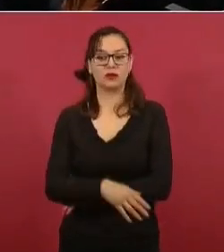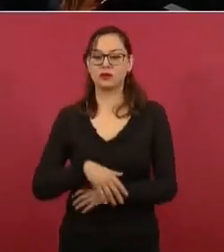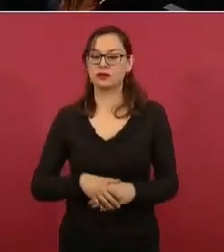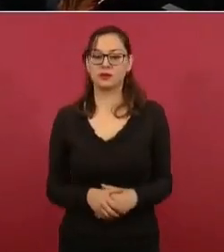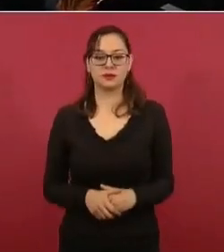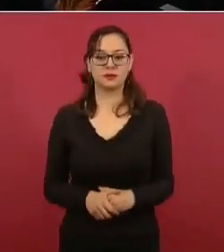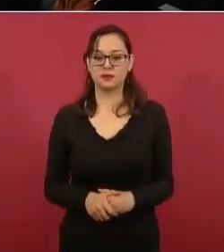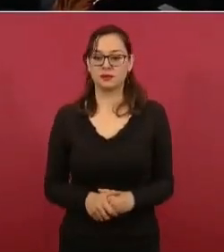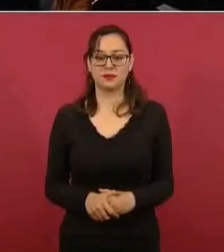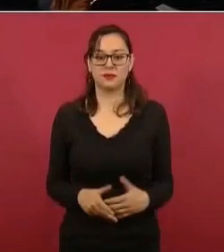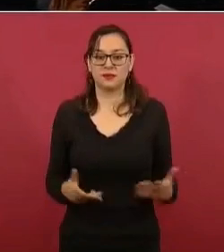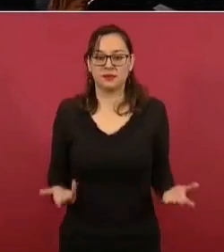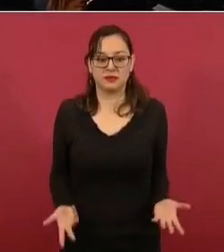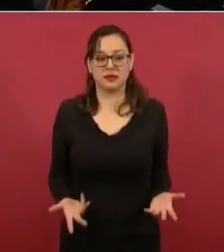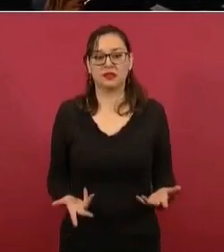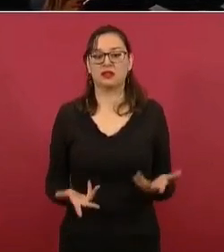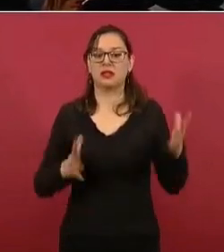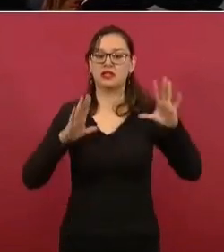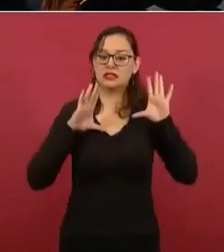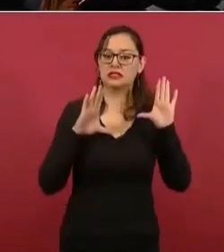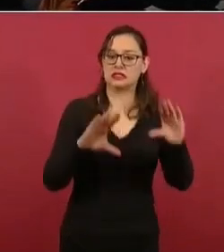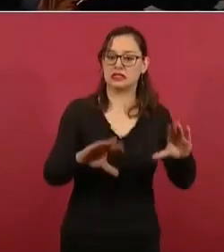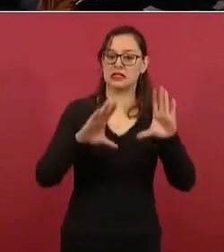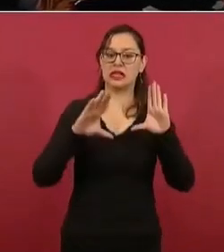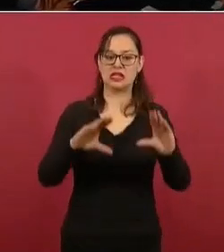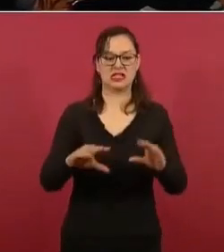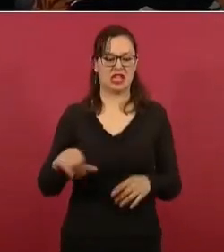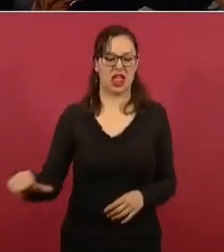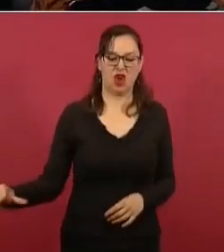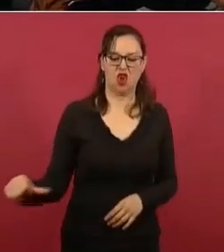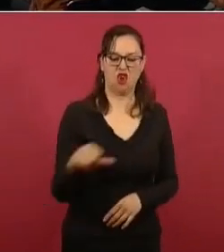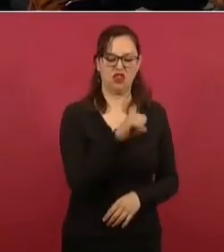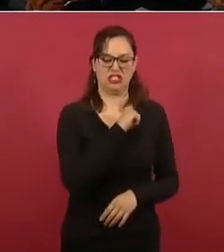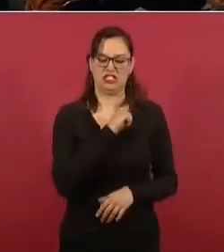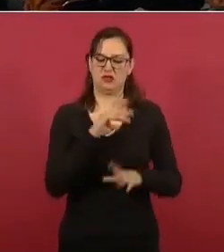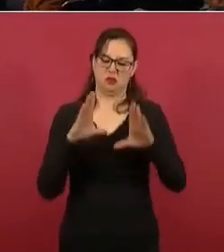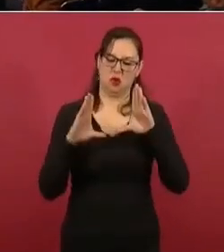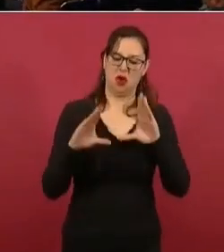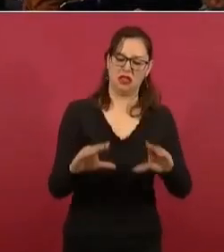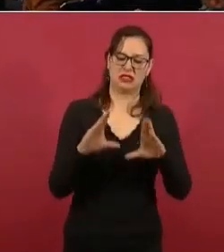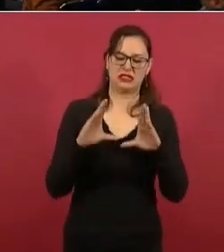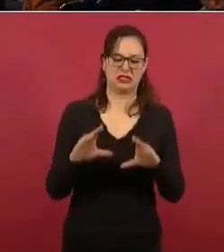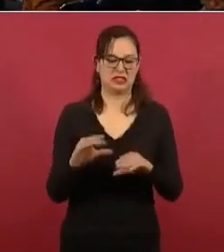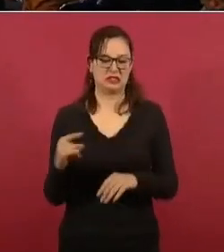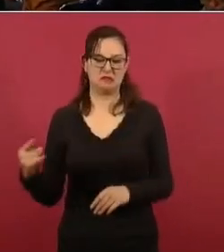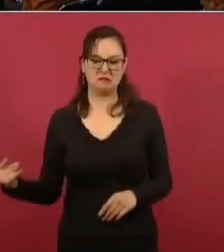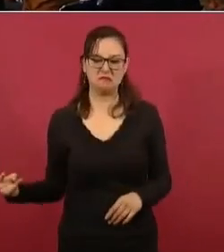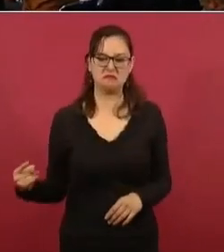es sinónimo de egoísmo, de individualismo.